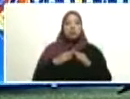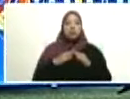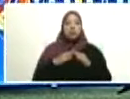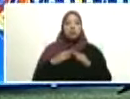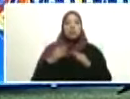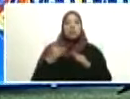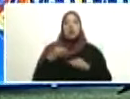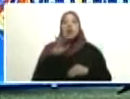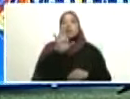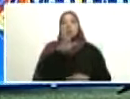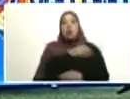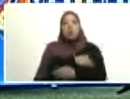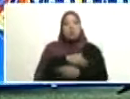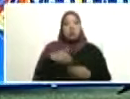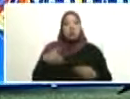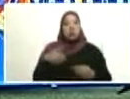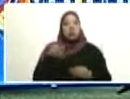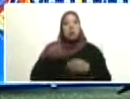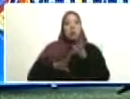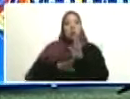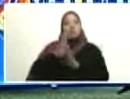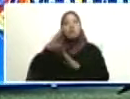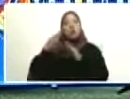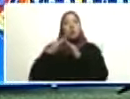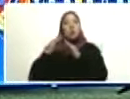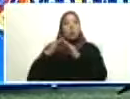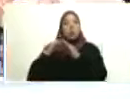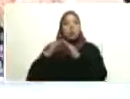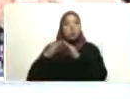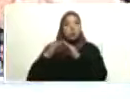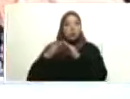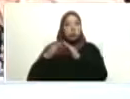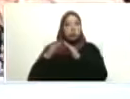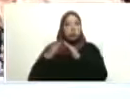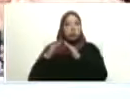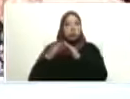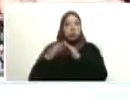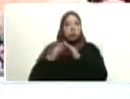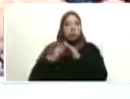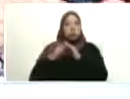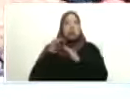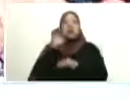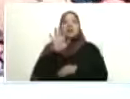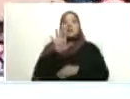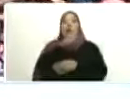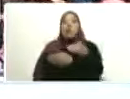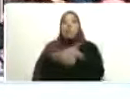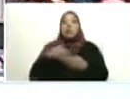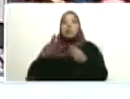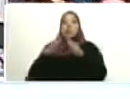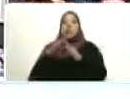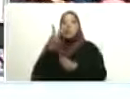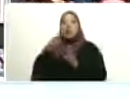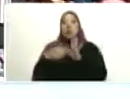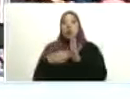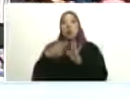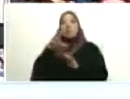vivienda 5 millones en adelante, yo diría, de la vivienda 5 millones al